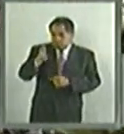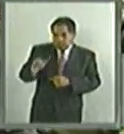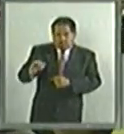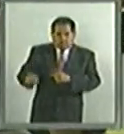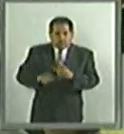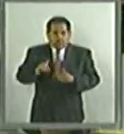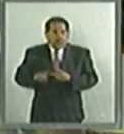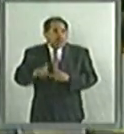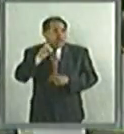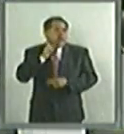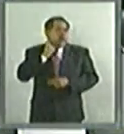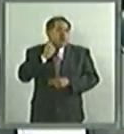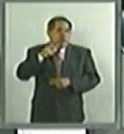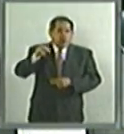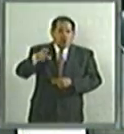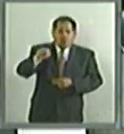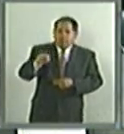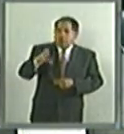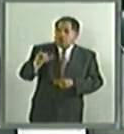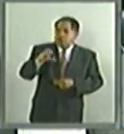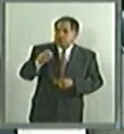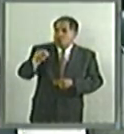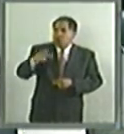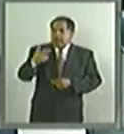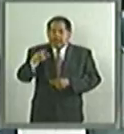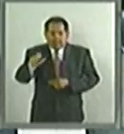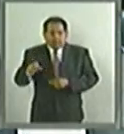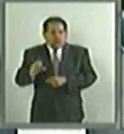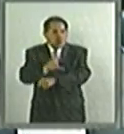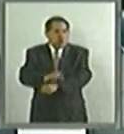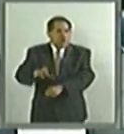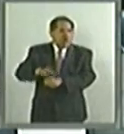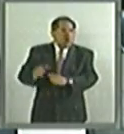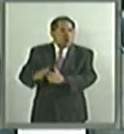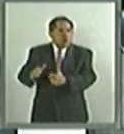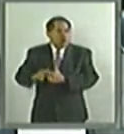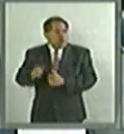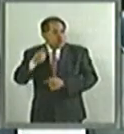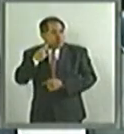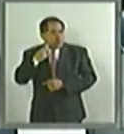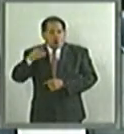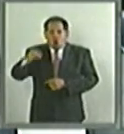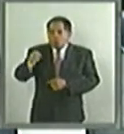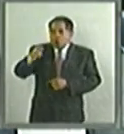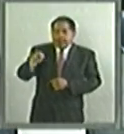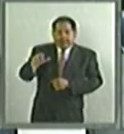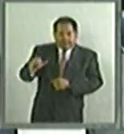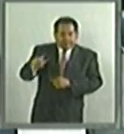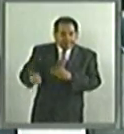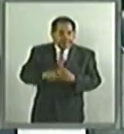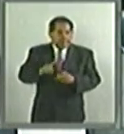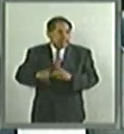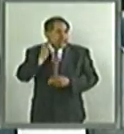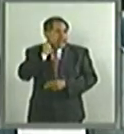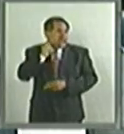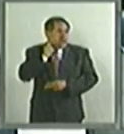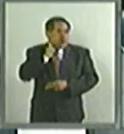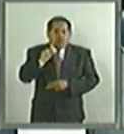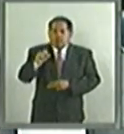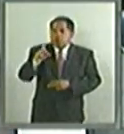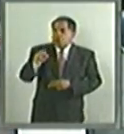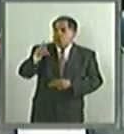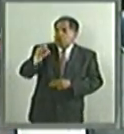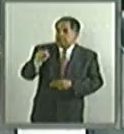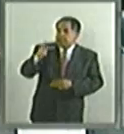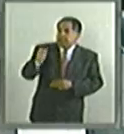Institucional, de la diputada Norma Rocío Nale García, coordinadora del Grupo Parlamentario de Morena, de la senadora Dolores Padierna